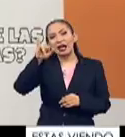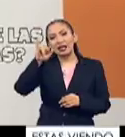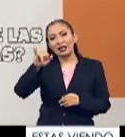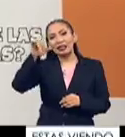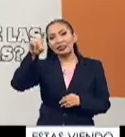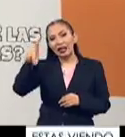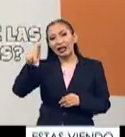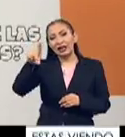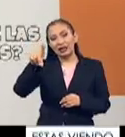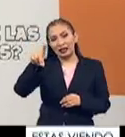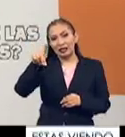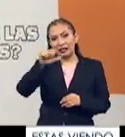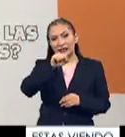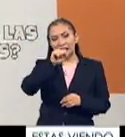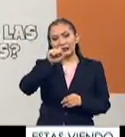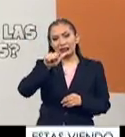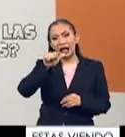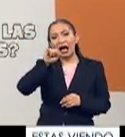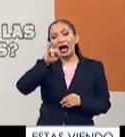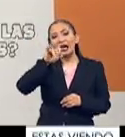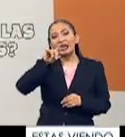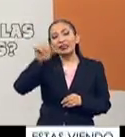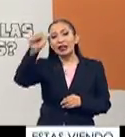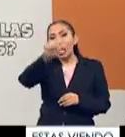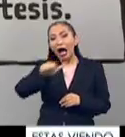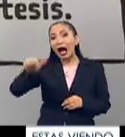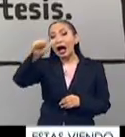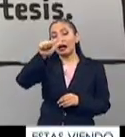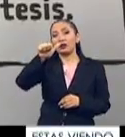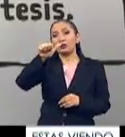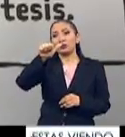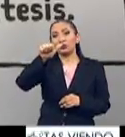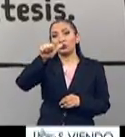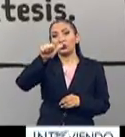S-A-I-D, de dedo, ¿sí? @